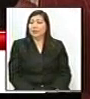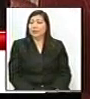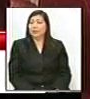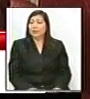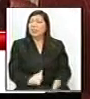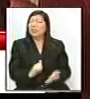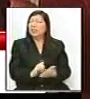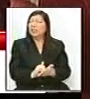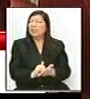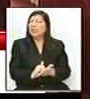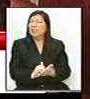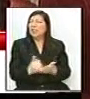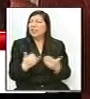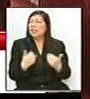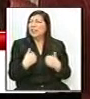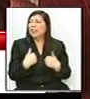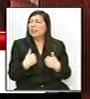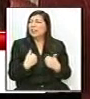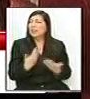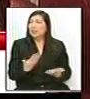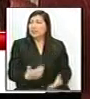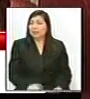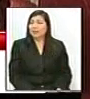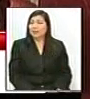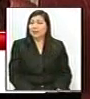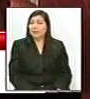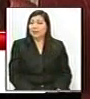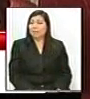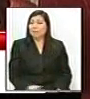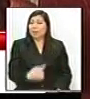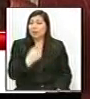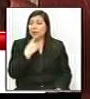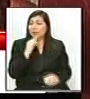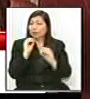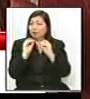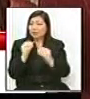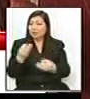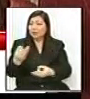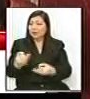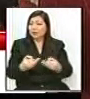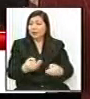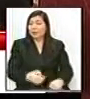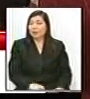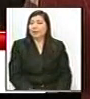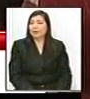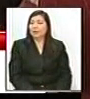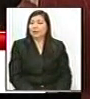¿Y qué criterio tienen para designar los presupuestos